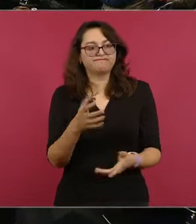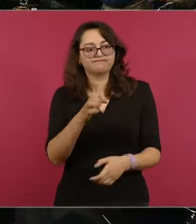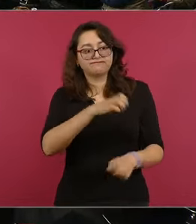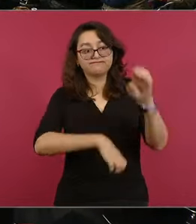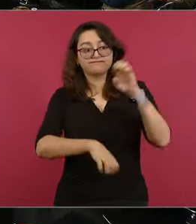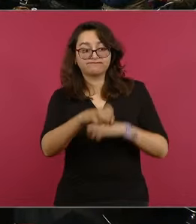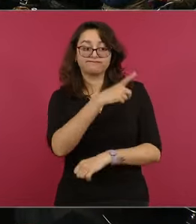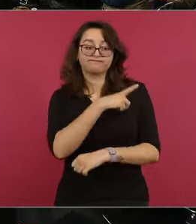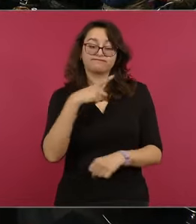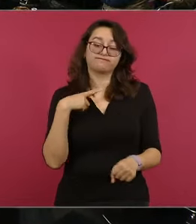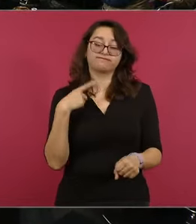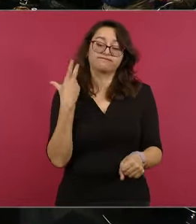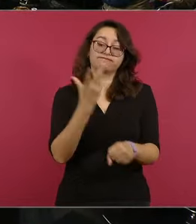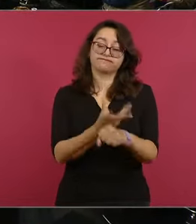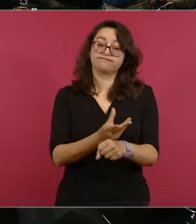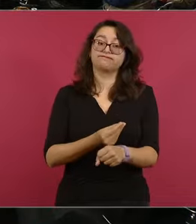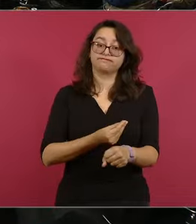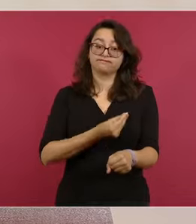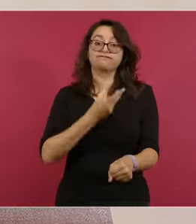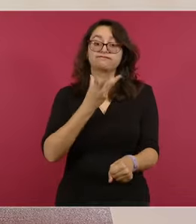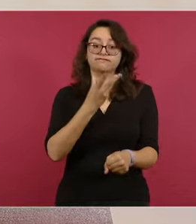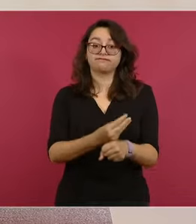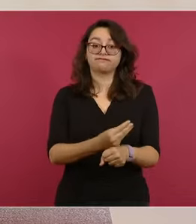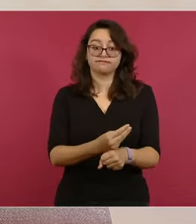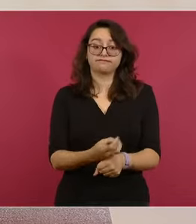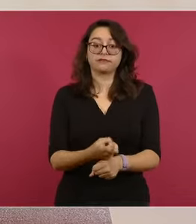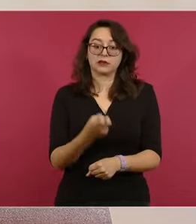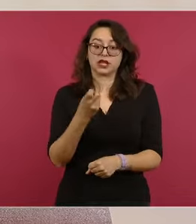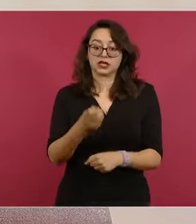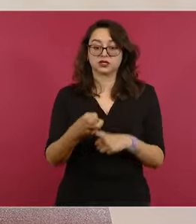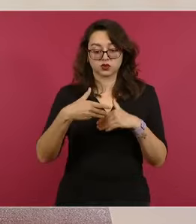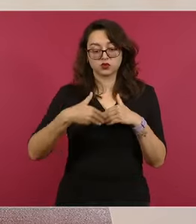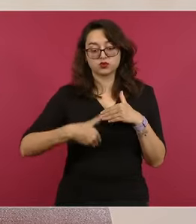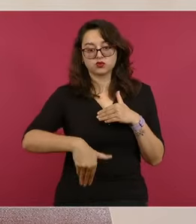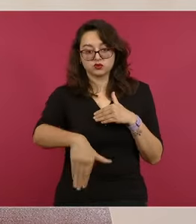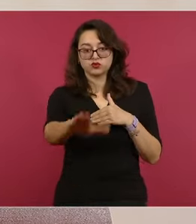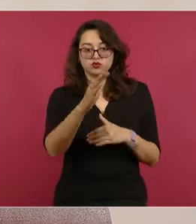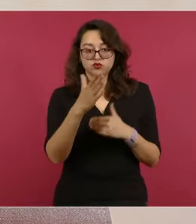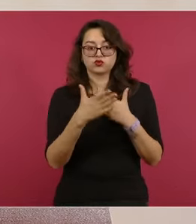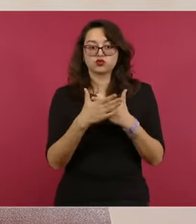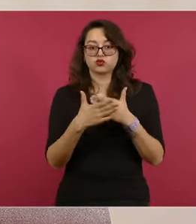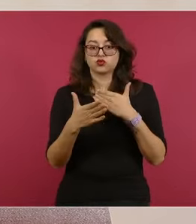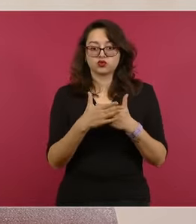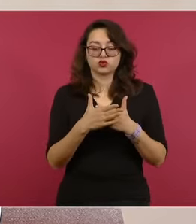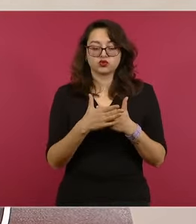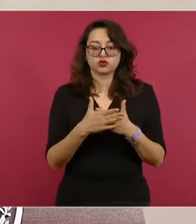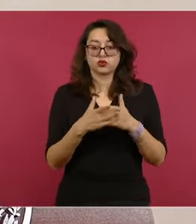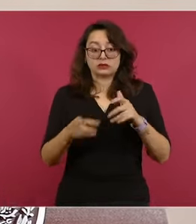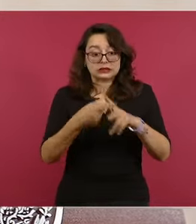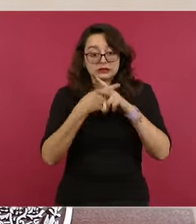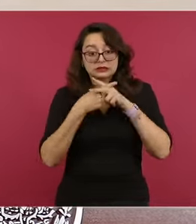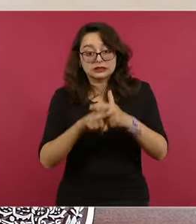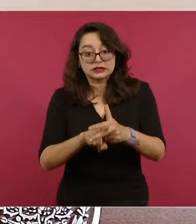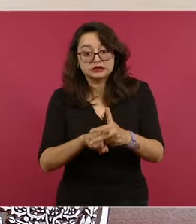actuar legalmente. Eso es lo que… pero todavía no tenemos